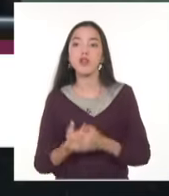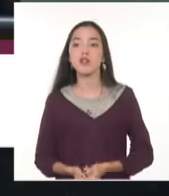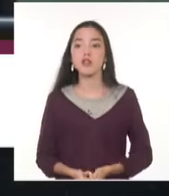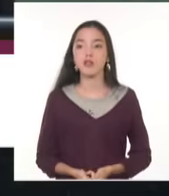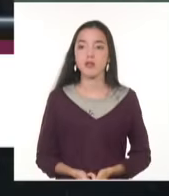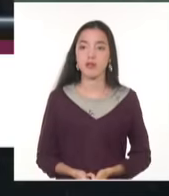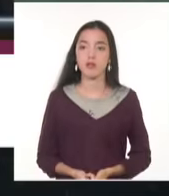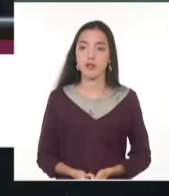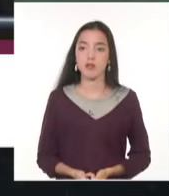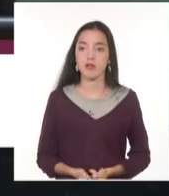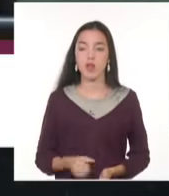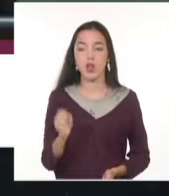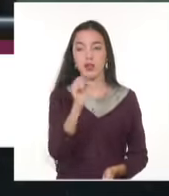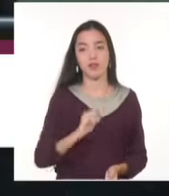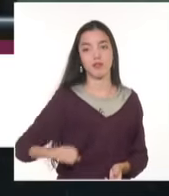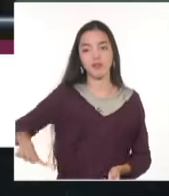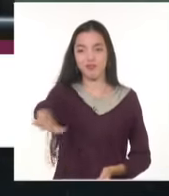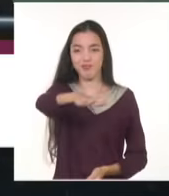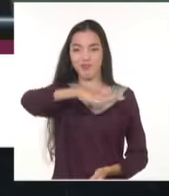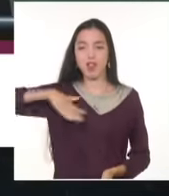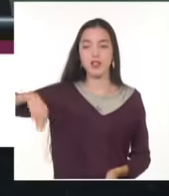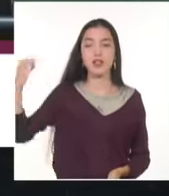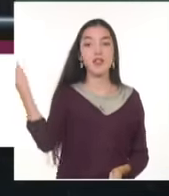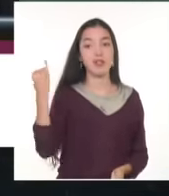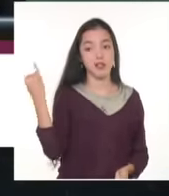de la sociedad internacional.